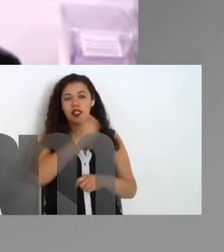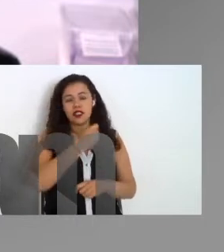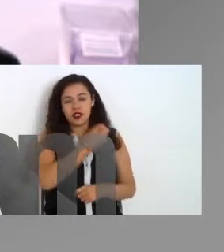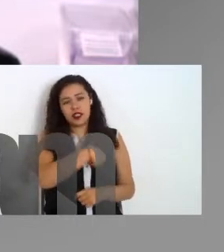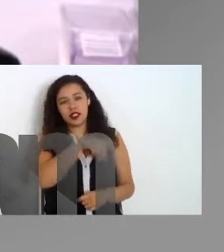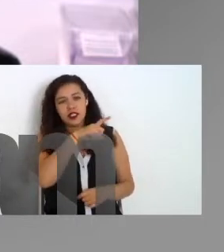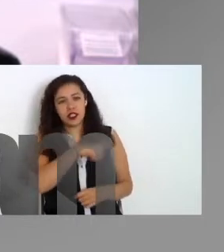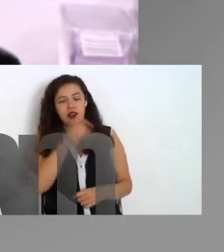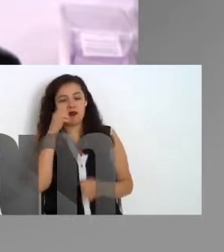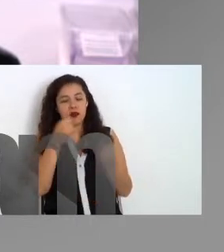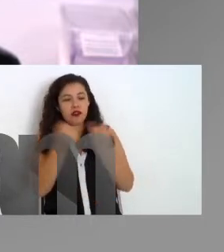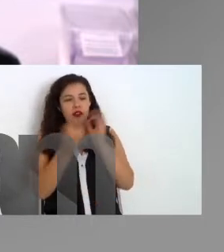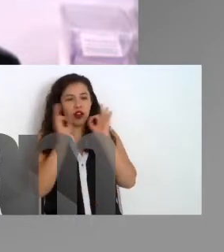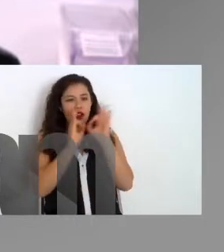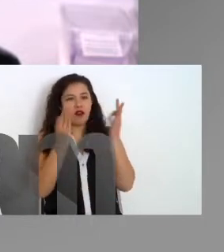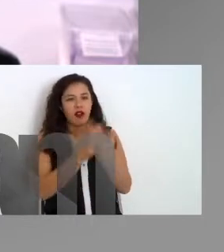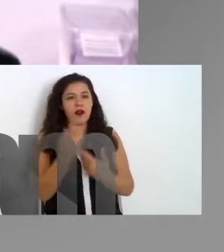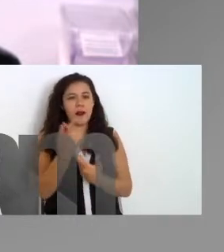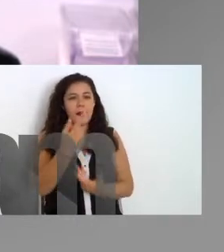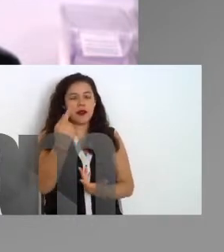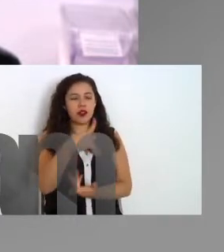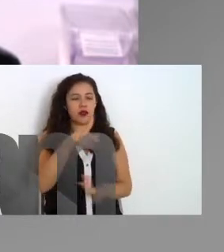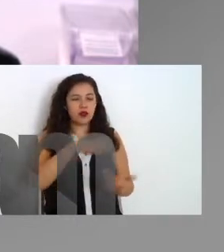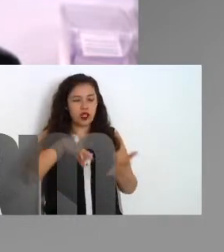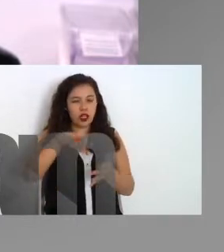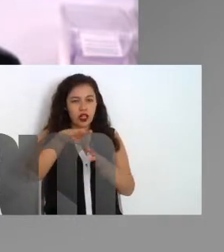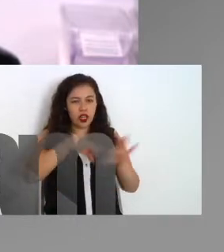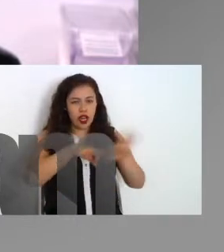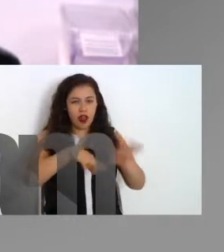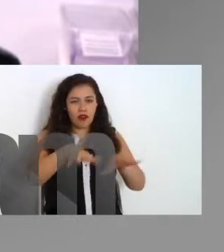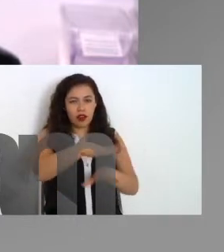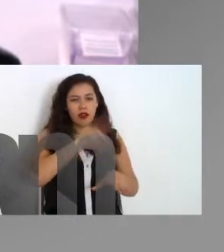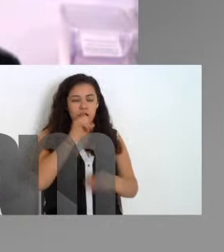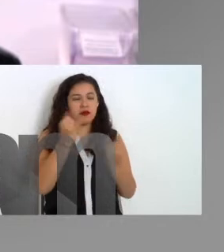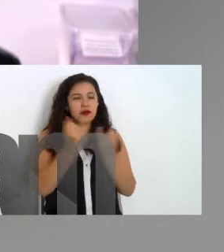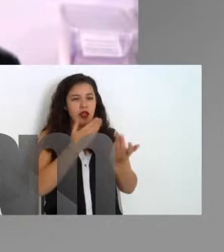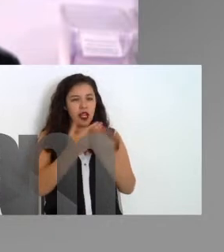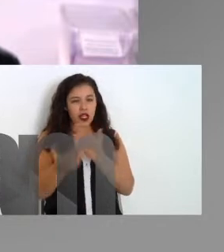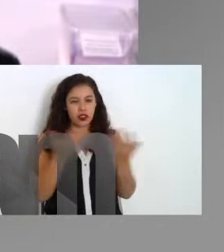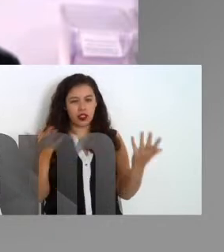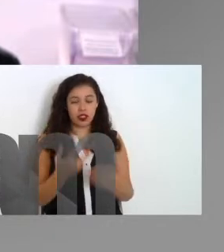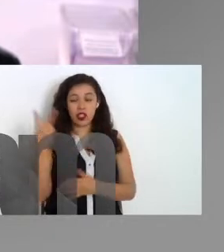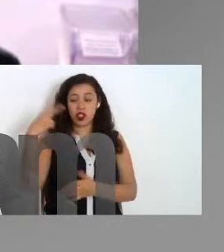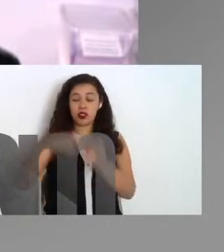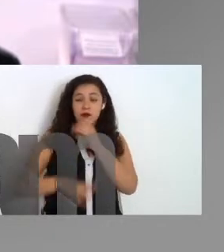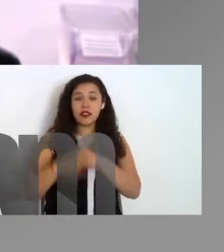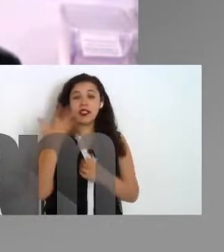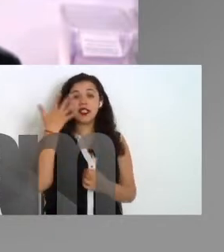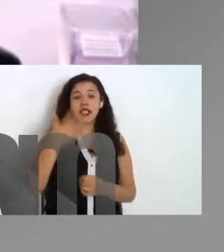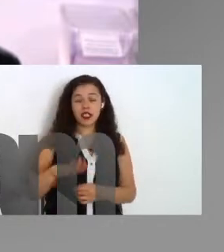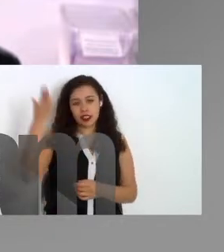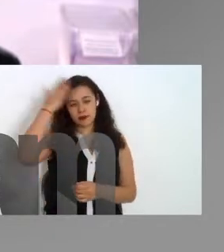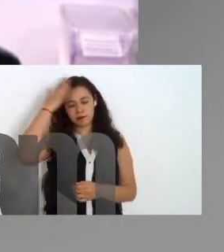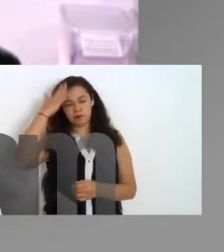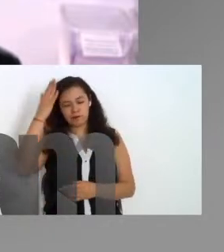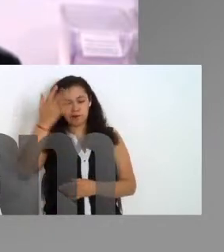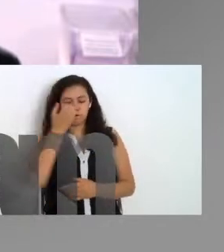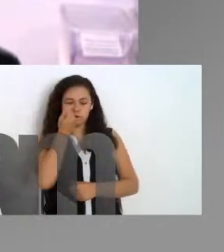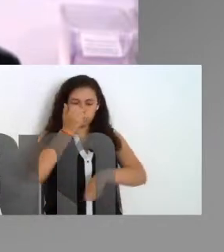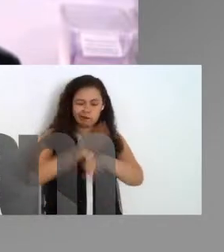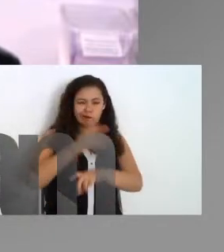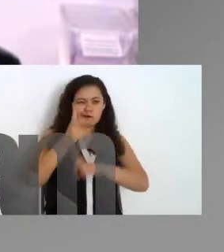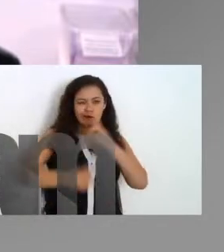replican el modelo dentro de sus espacios laborales. En el 2010, y con una vasta experiencia en liderazgo, organización y desempeño de deportes de